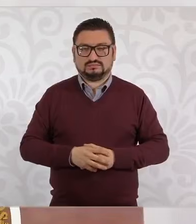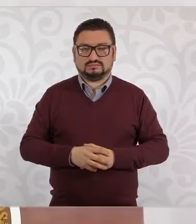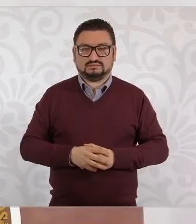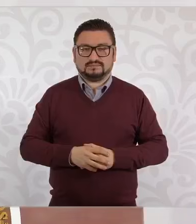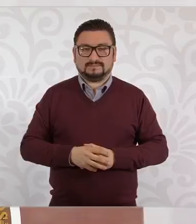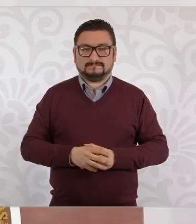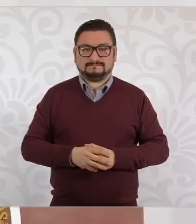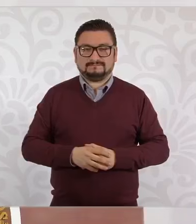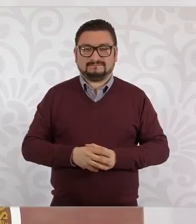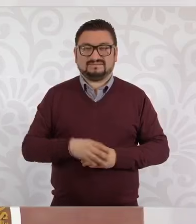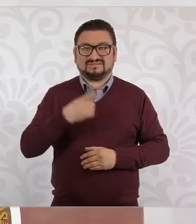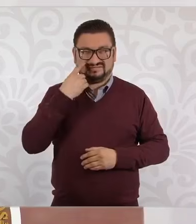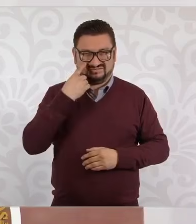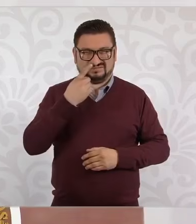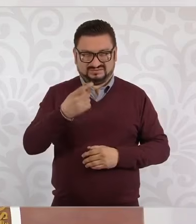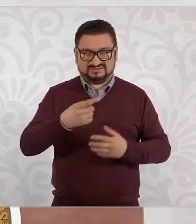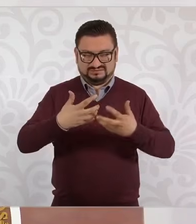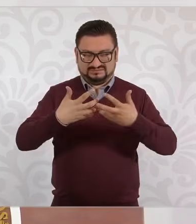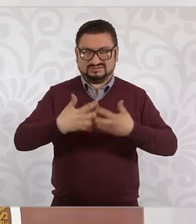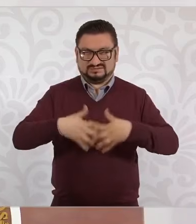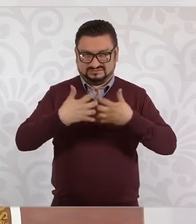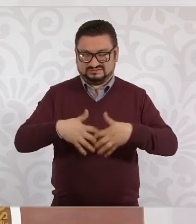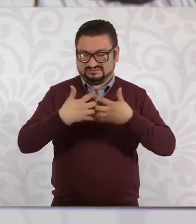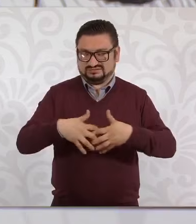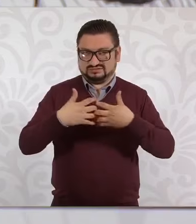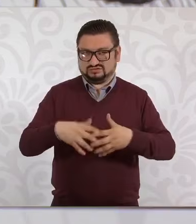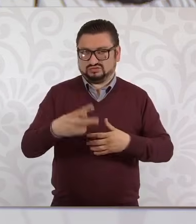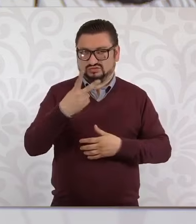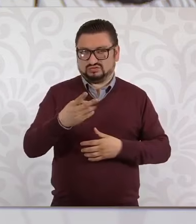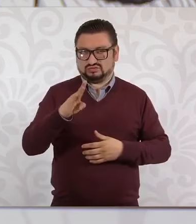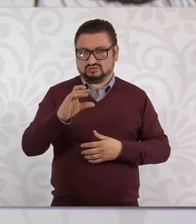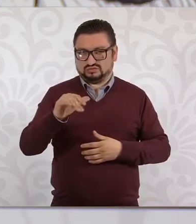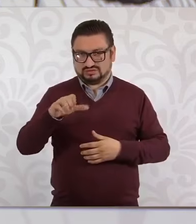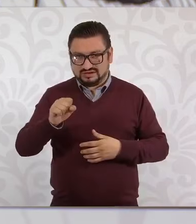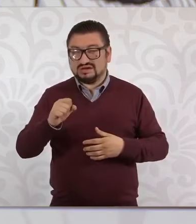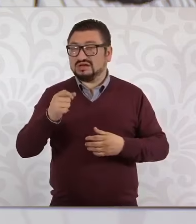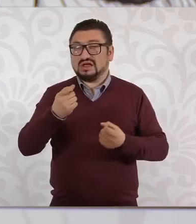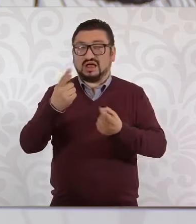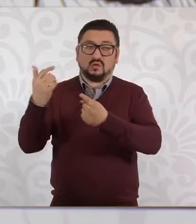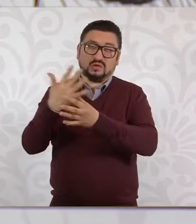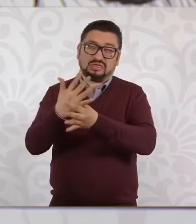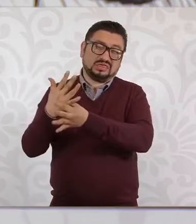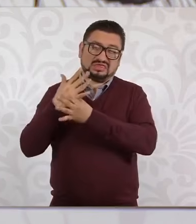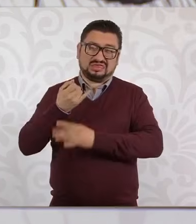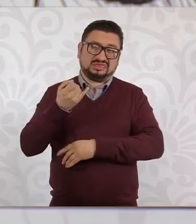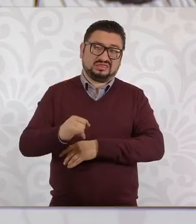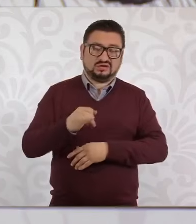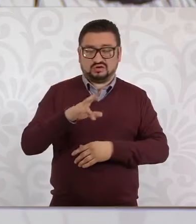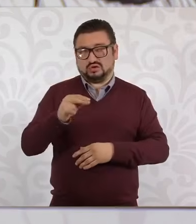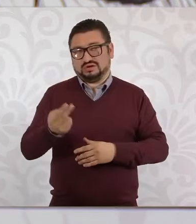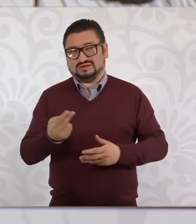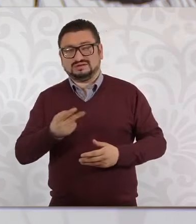Fíjense todo lo que dijeron de la refinería Dos Bocas, de que no era necesaria, de que era un absurdo, que